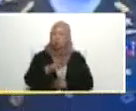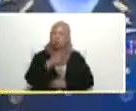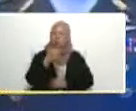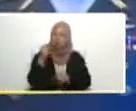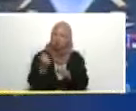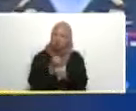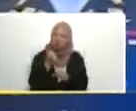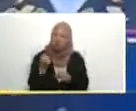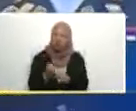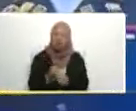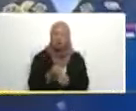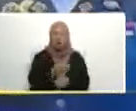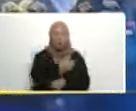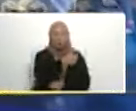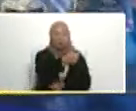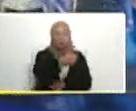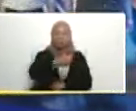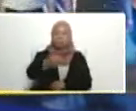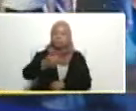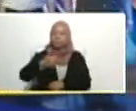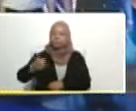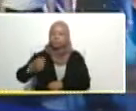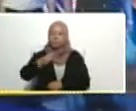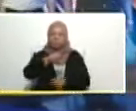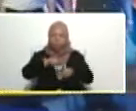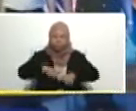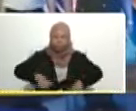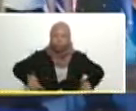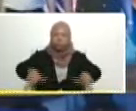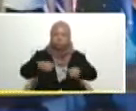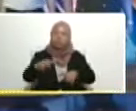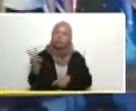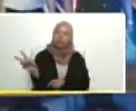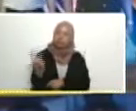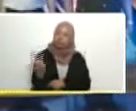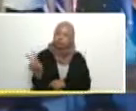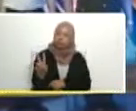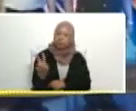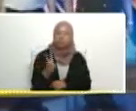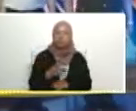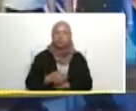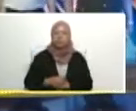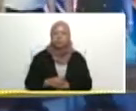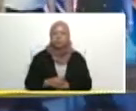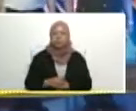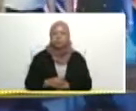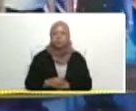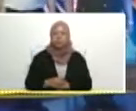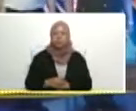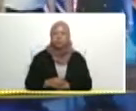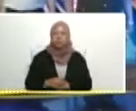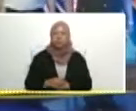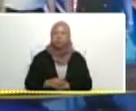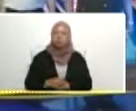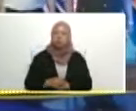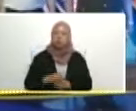en cada territorio, en cada espacio geográfico. Por eso no nos cansamos de